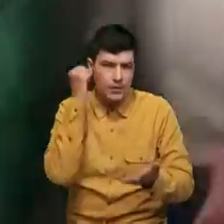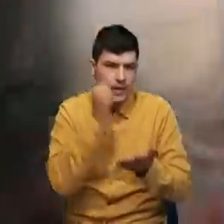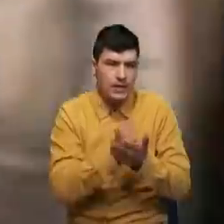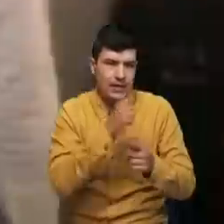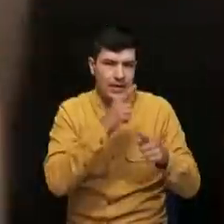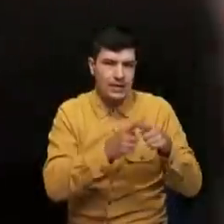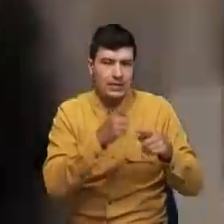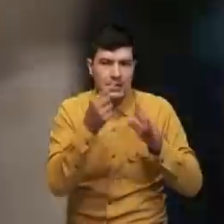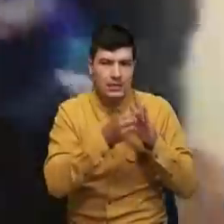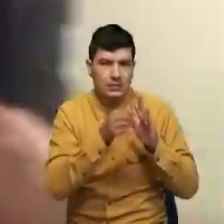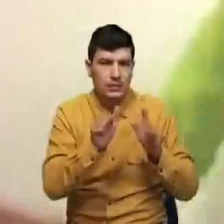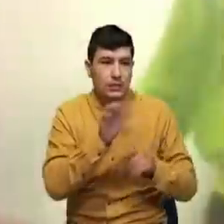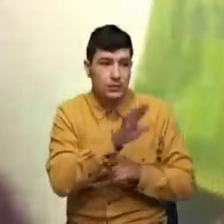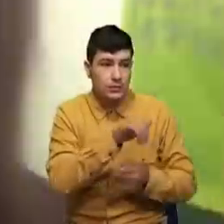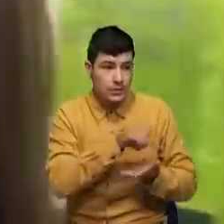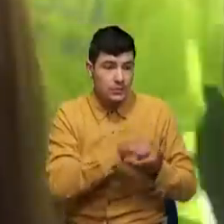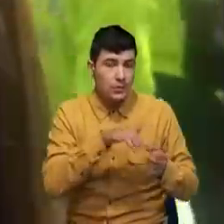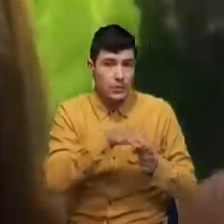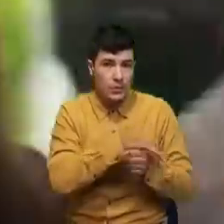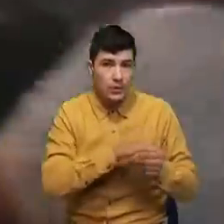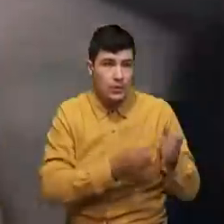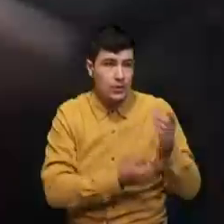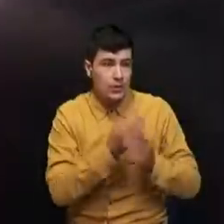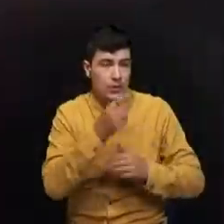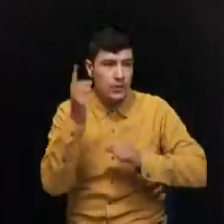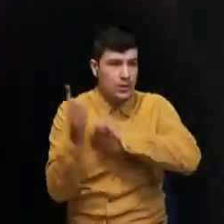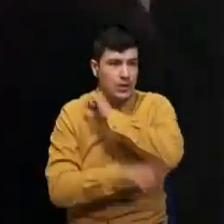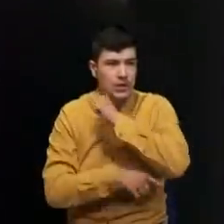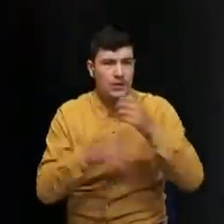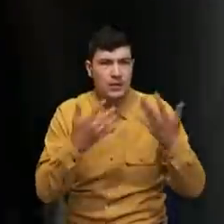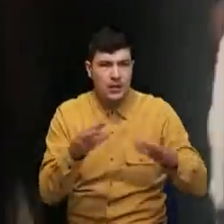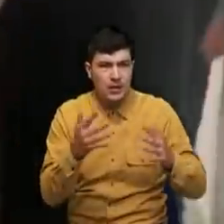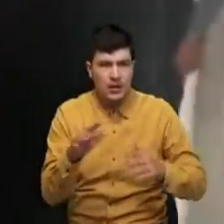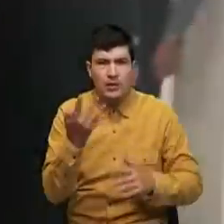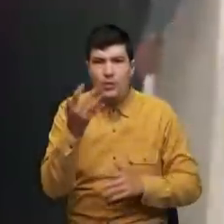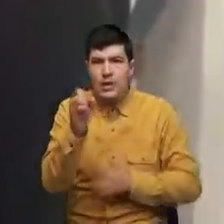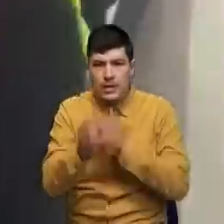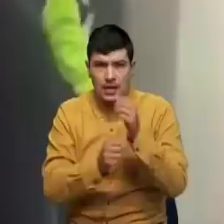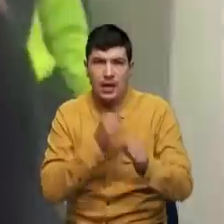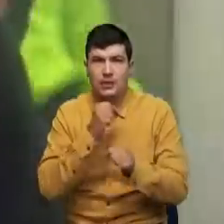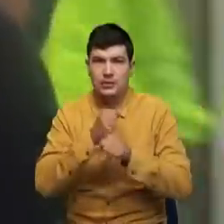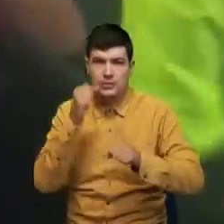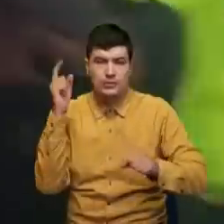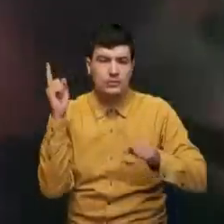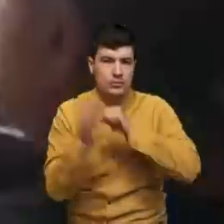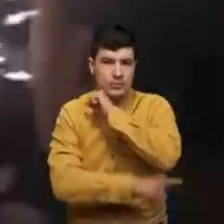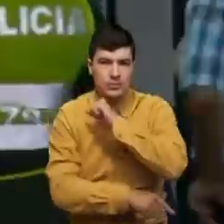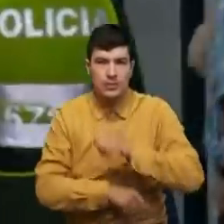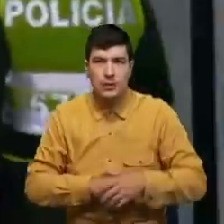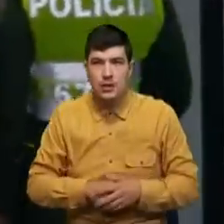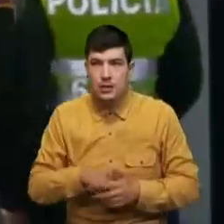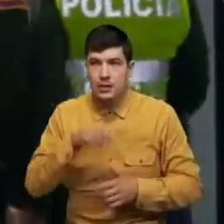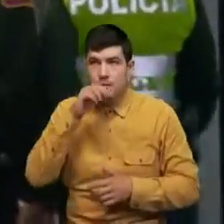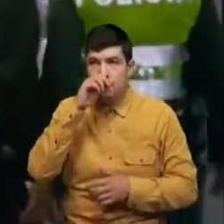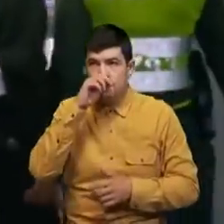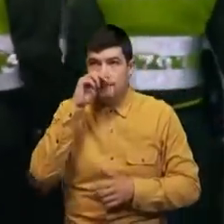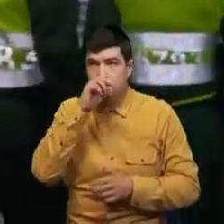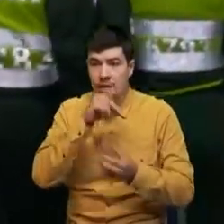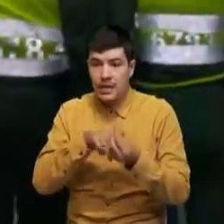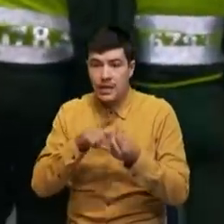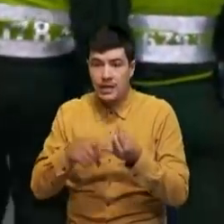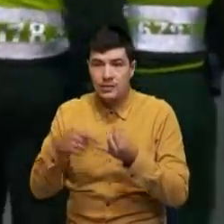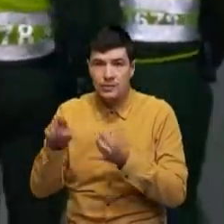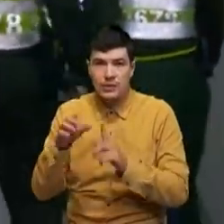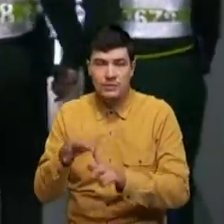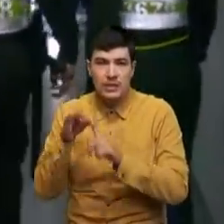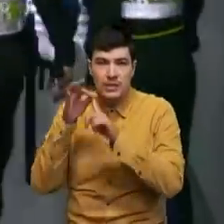estos nuevos delitos, Juan Guillermo podría recibir una condena superior a los 40 años de prisión. Bueno, en el caso particular se acaba de imputar por parte